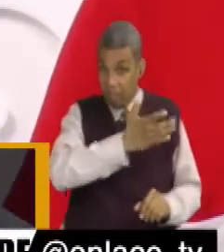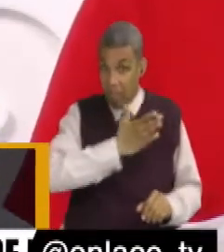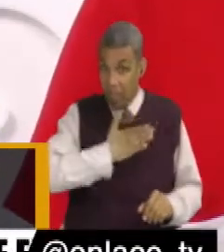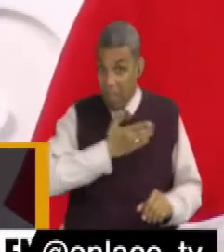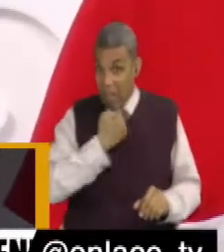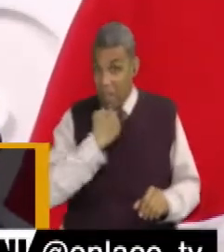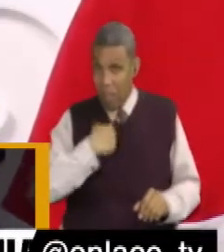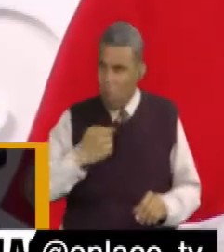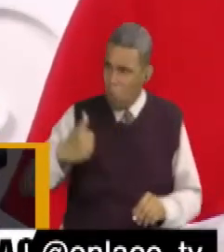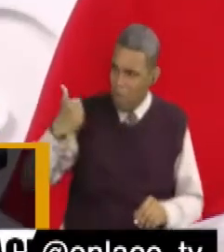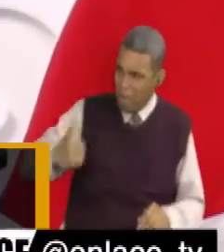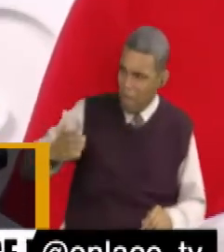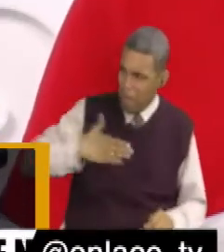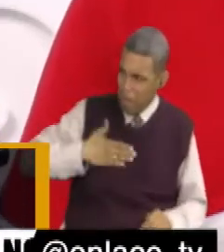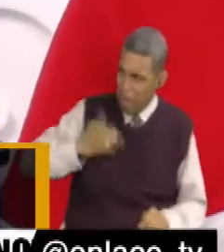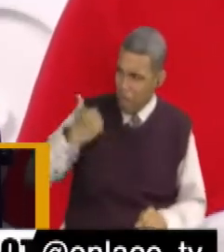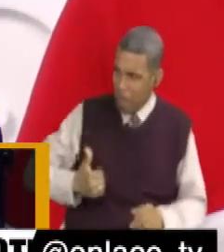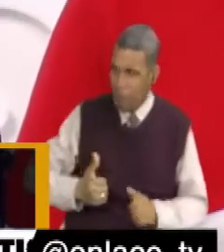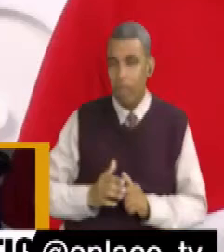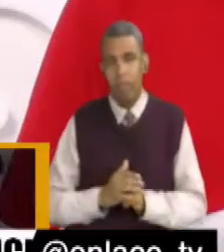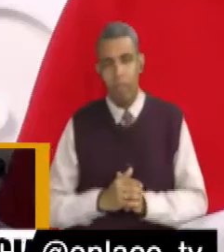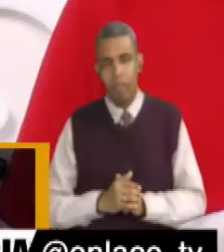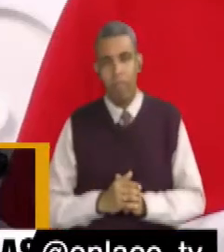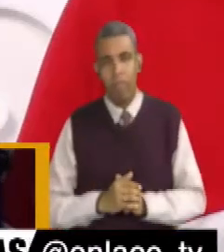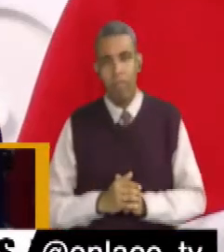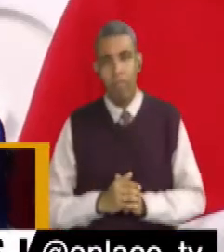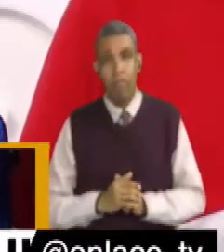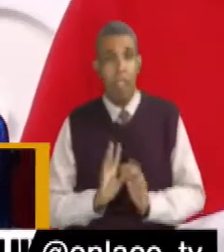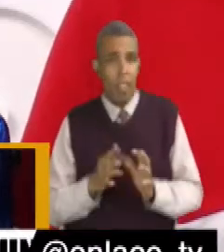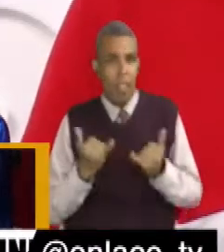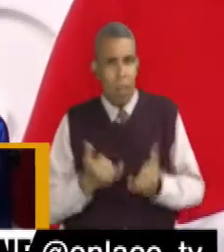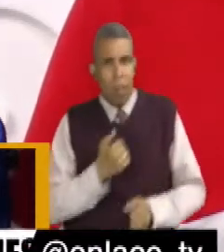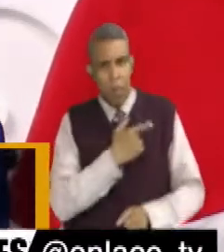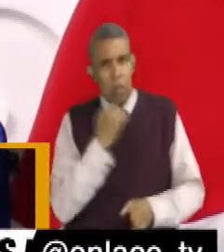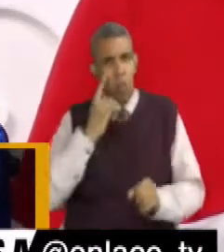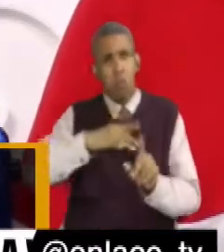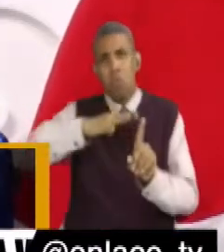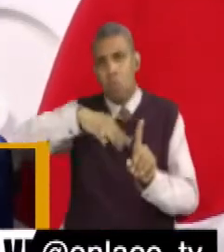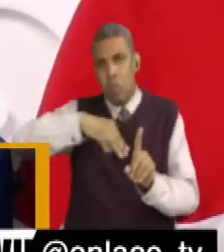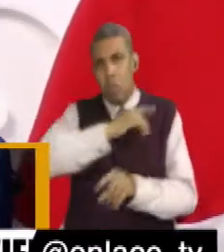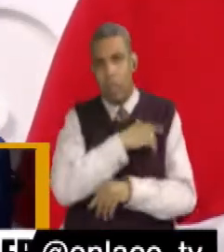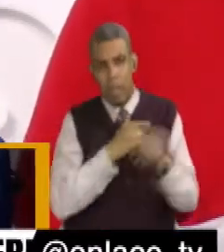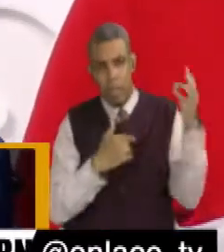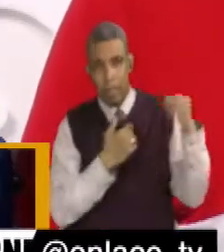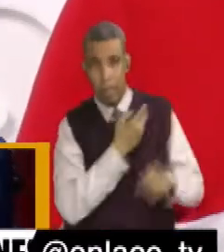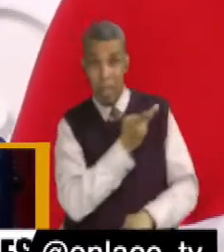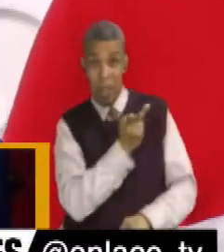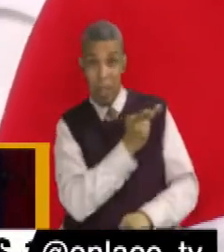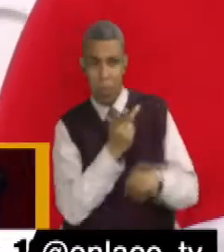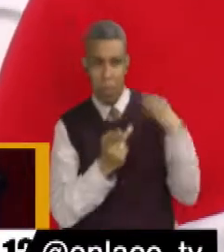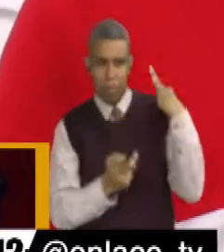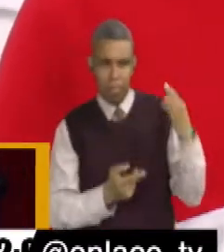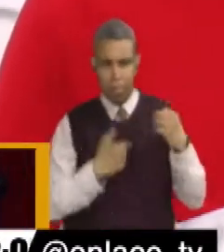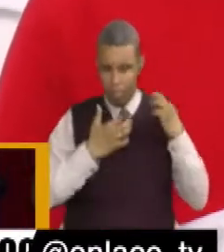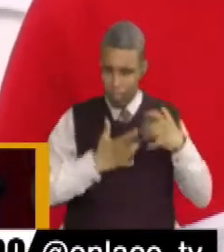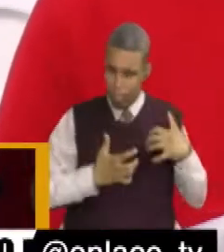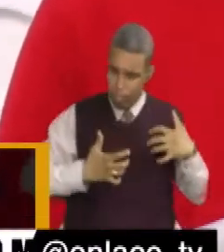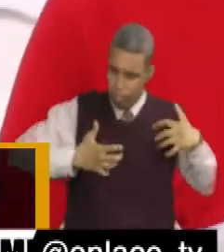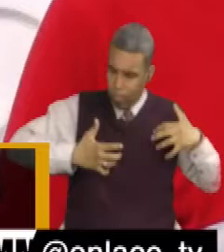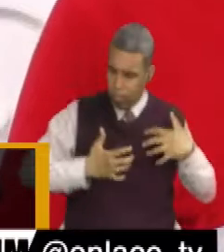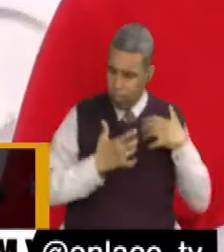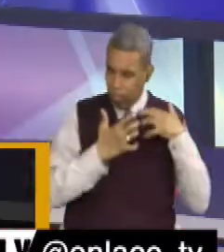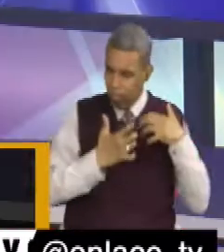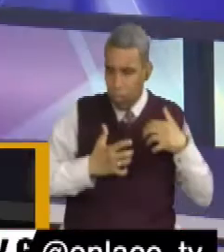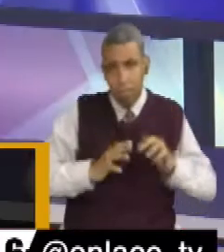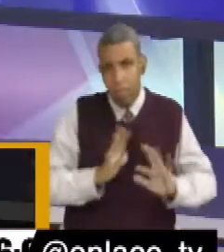ardua. Y hombre, entregando el corazón a cada tarima, a cada escenario y a cada canción que interpretamos siempre. Bueno, ¿qué tal